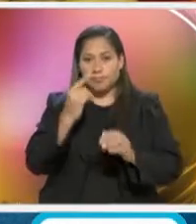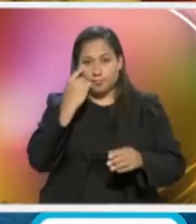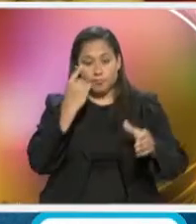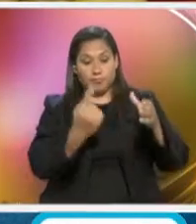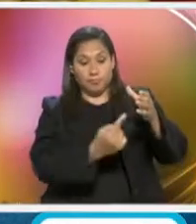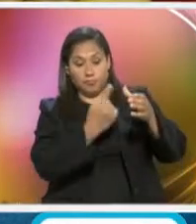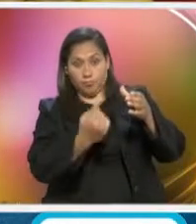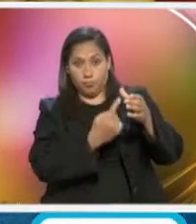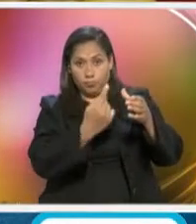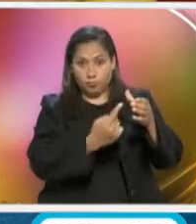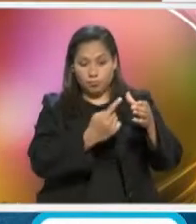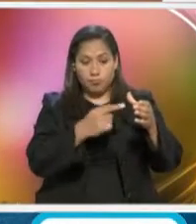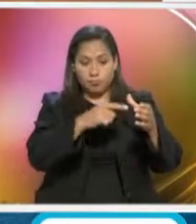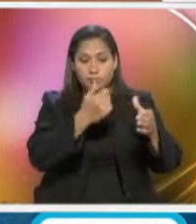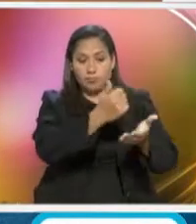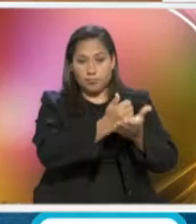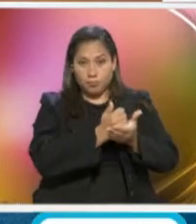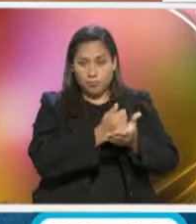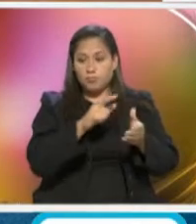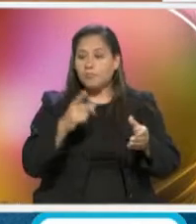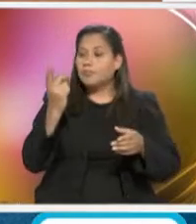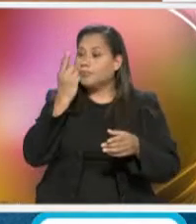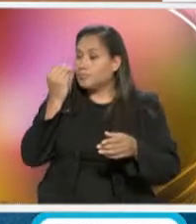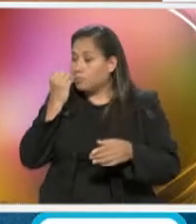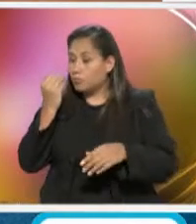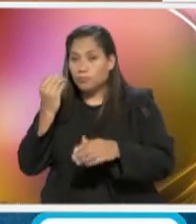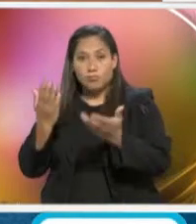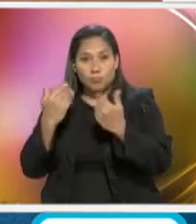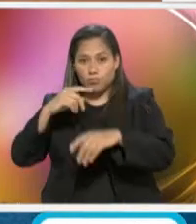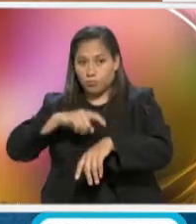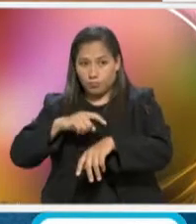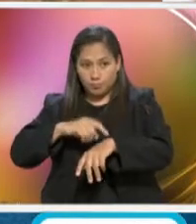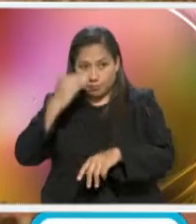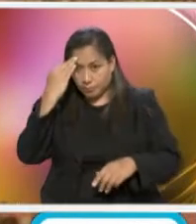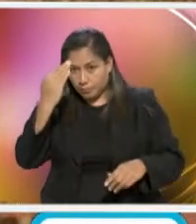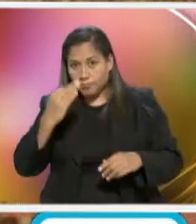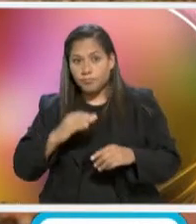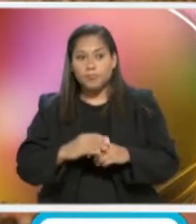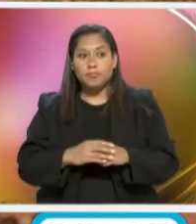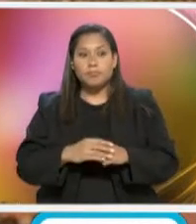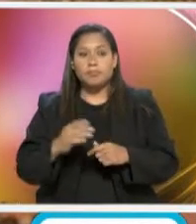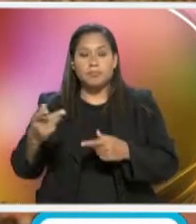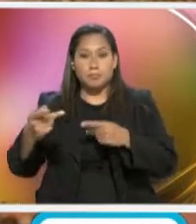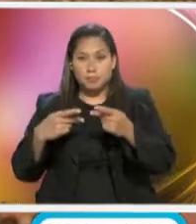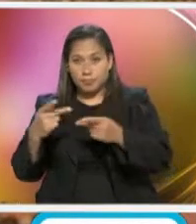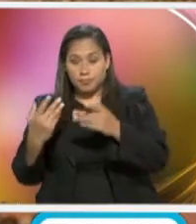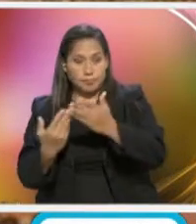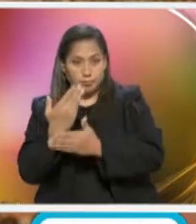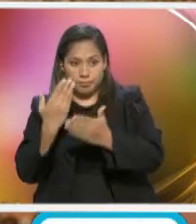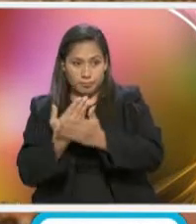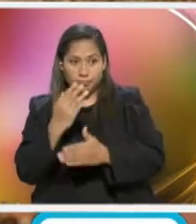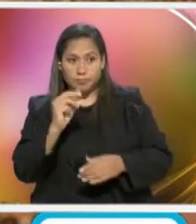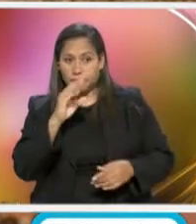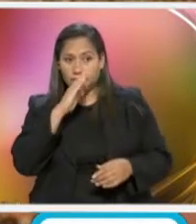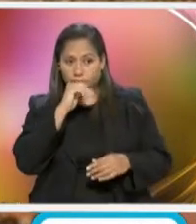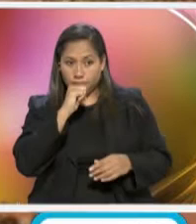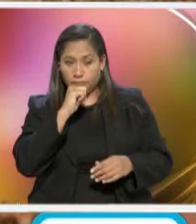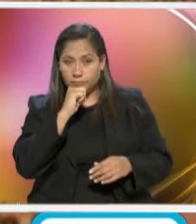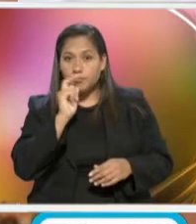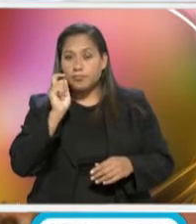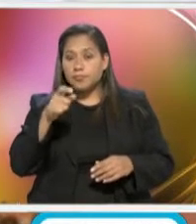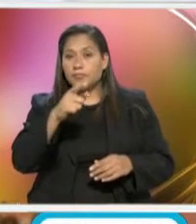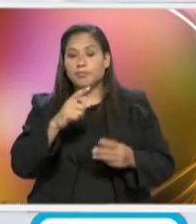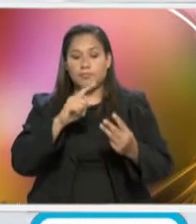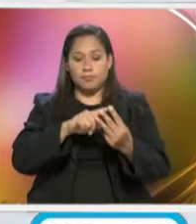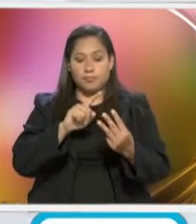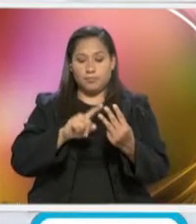licuado pueda sustituir un desayuno cuando no tengas tiempo de hacerlo en la mañana, es que tenga